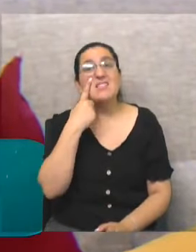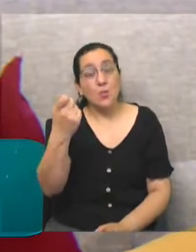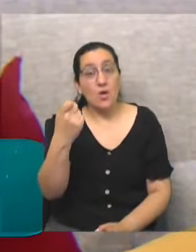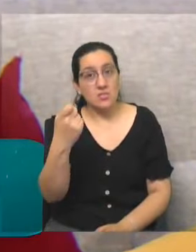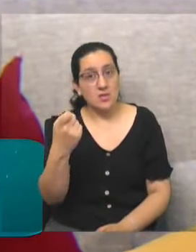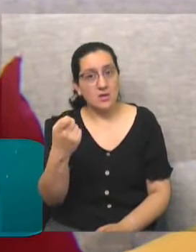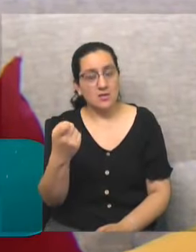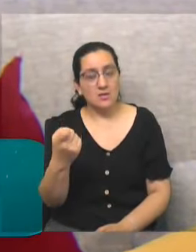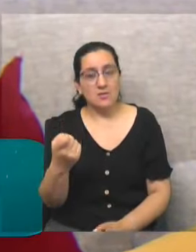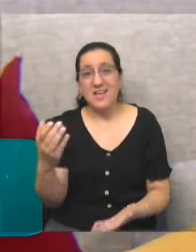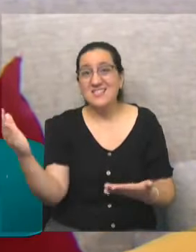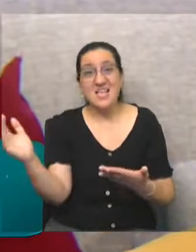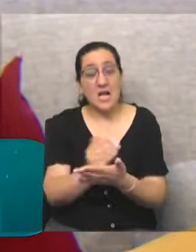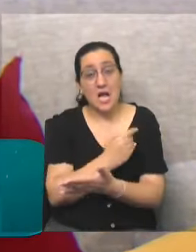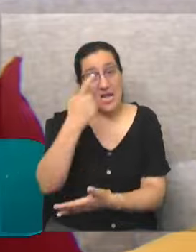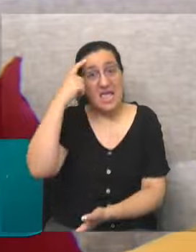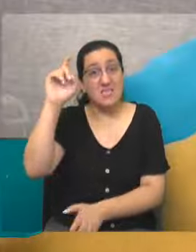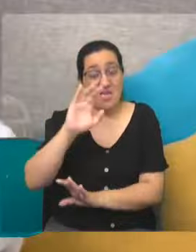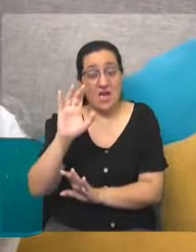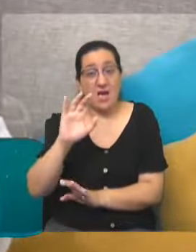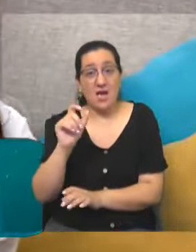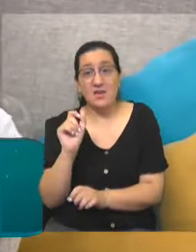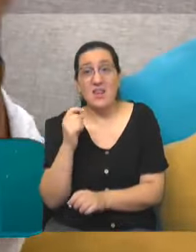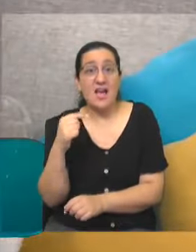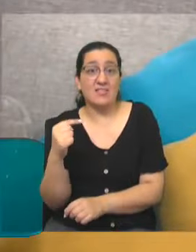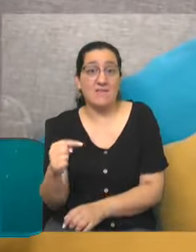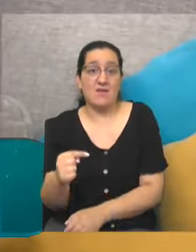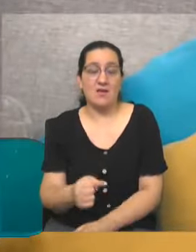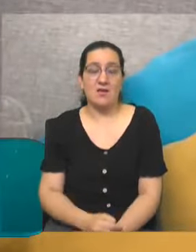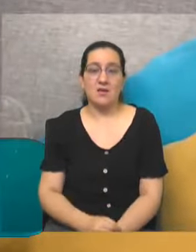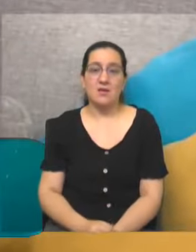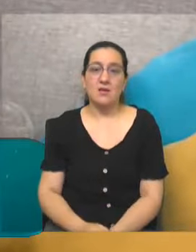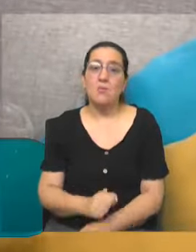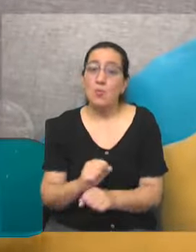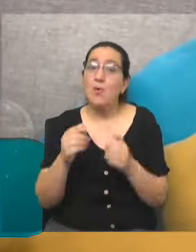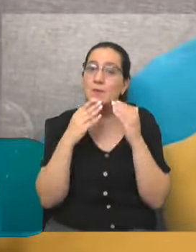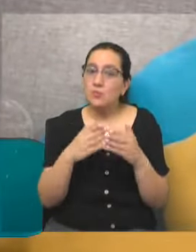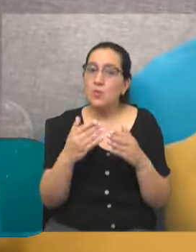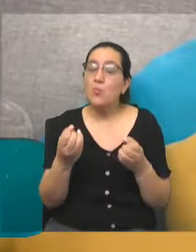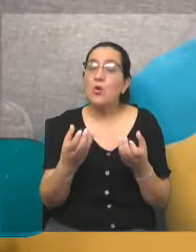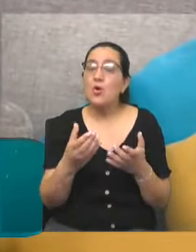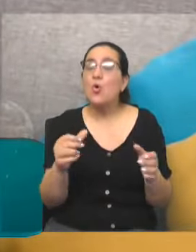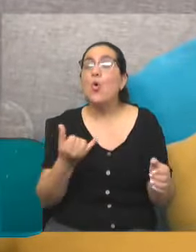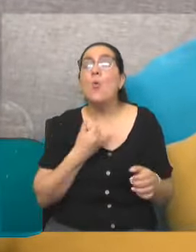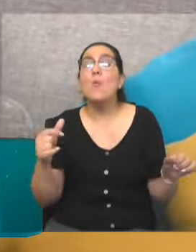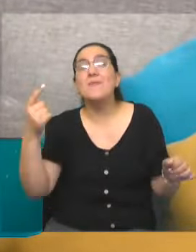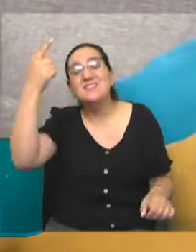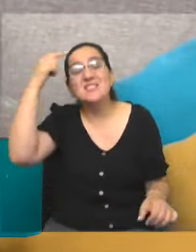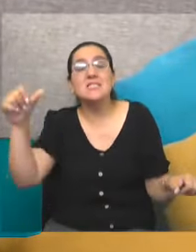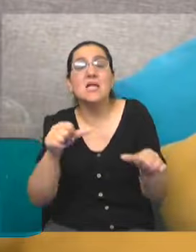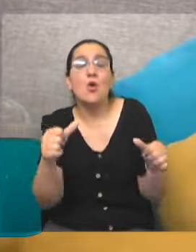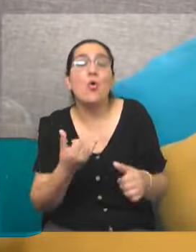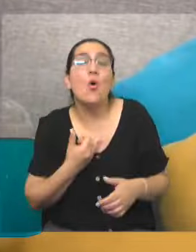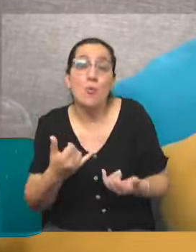momento, sacándose el prejuicio. Y es dificilísimo. Bueno, pero ahí Tania poder preguntar, bueno, a ver, ¿cómo lo pensás hacer? ¿Qué pensás